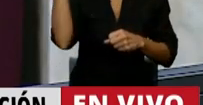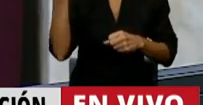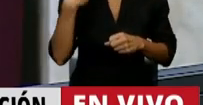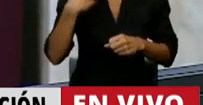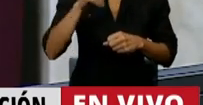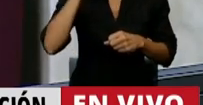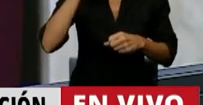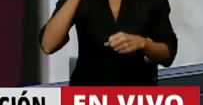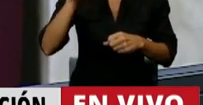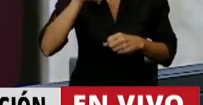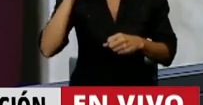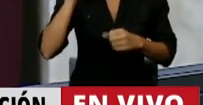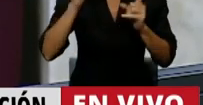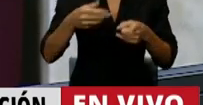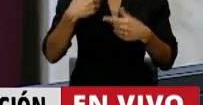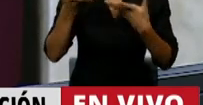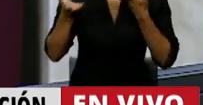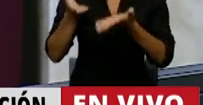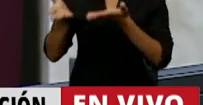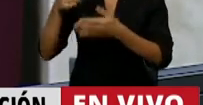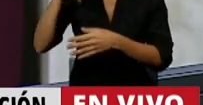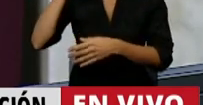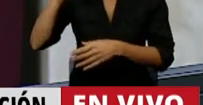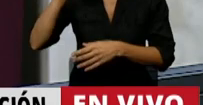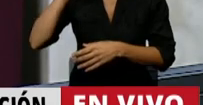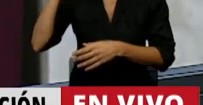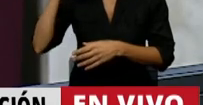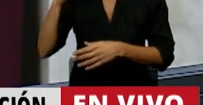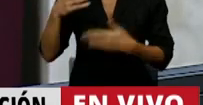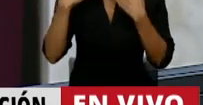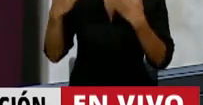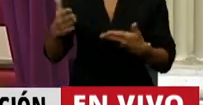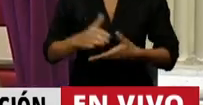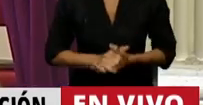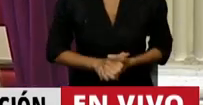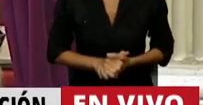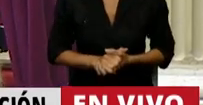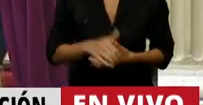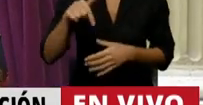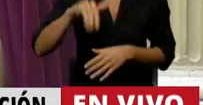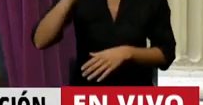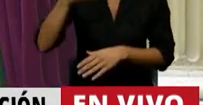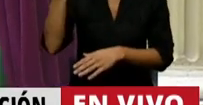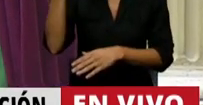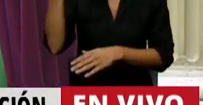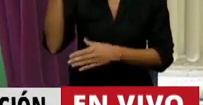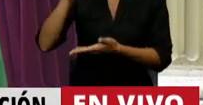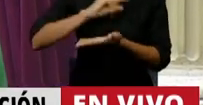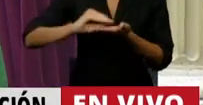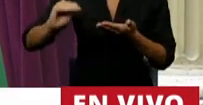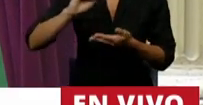asesora presidencial, Cecilia Nicolini. Ahora sí, diputada Cáceres, en el uso de la palabra.